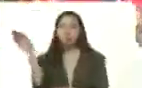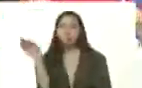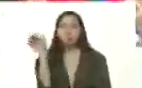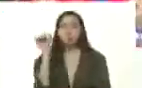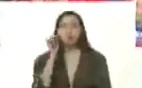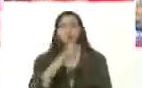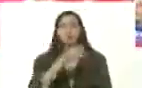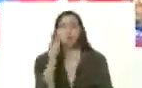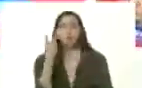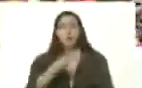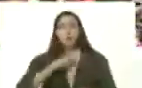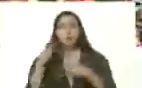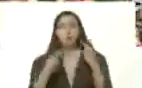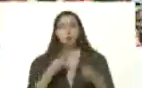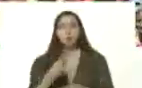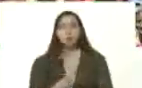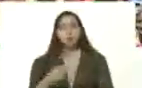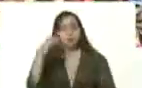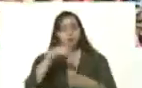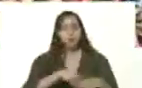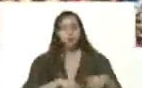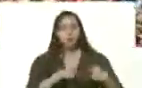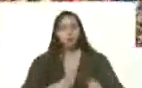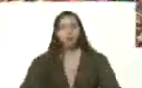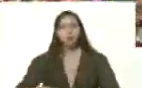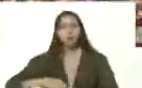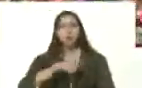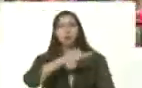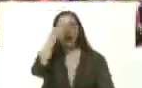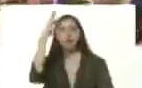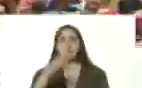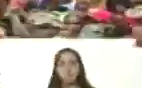bandera en el corazón y en el alma. ¡Adelante!